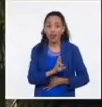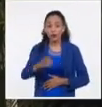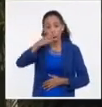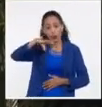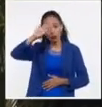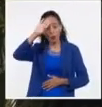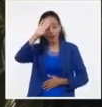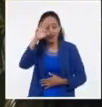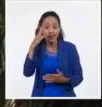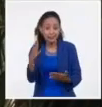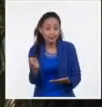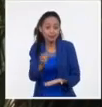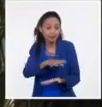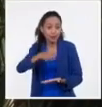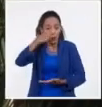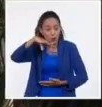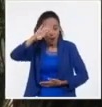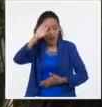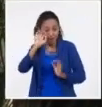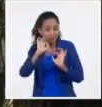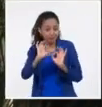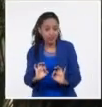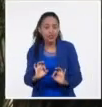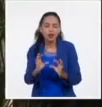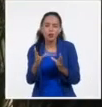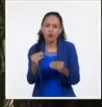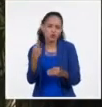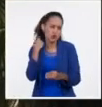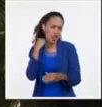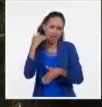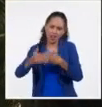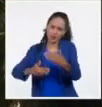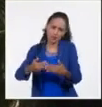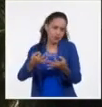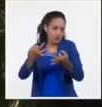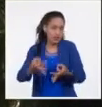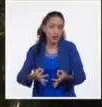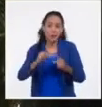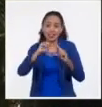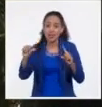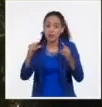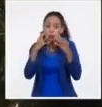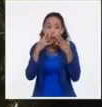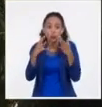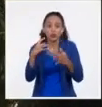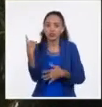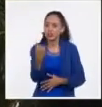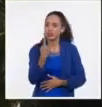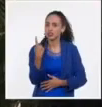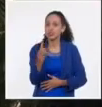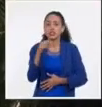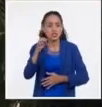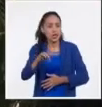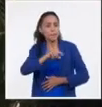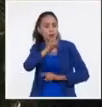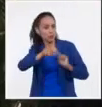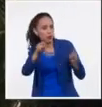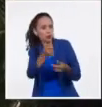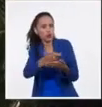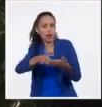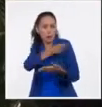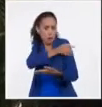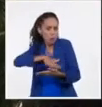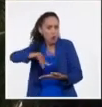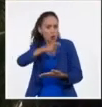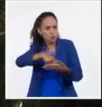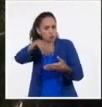cubana, y a lo largo de la historia siempre los grandes temas nacionales fueron consultados al pueblo. Y